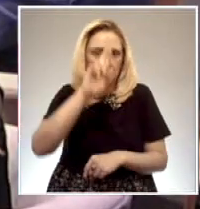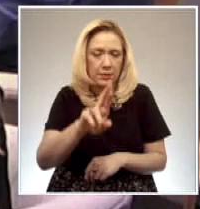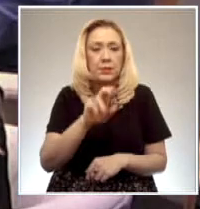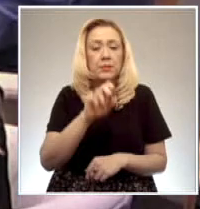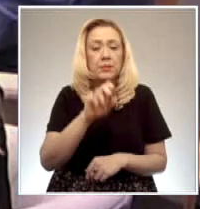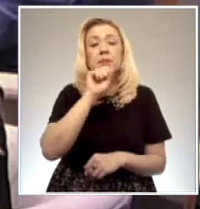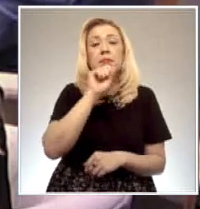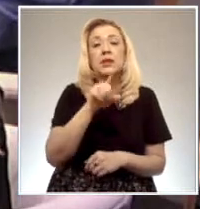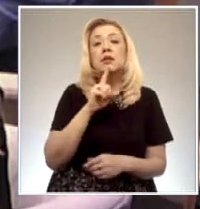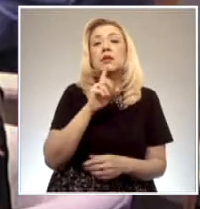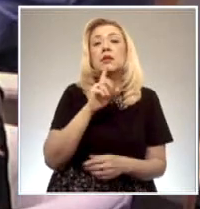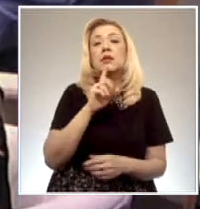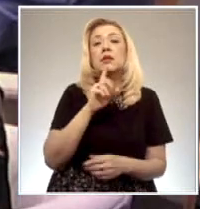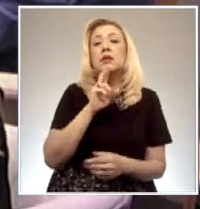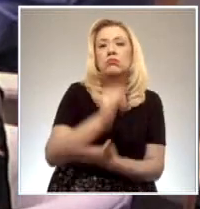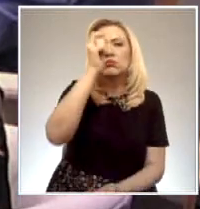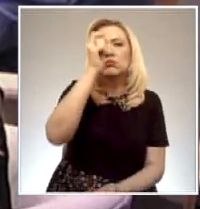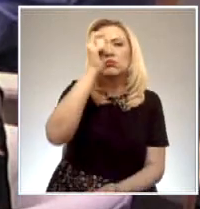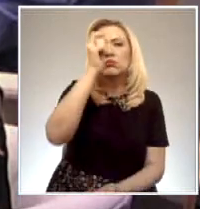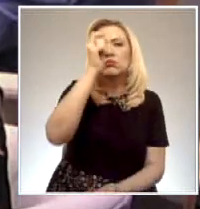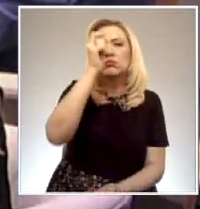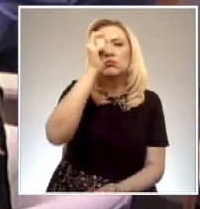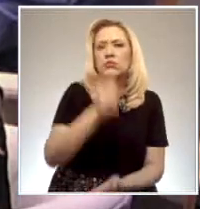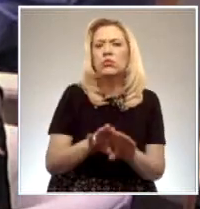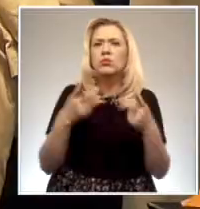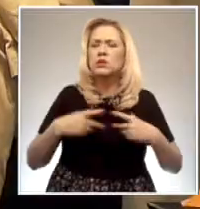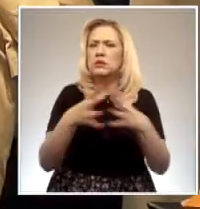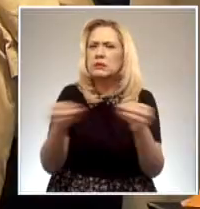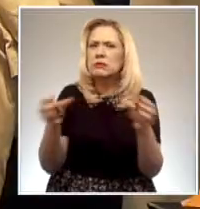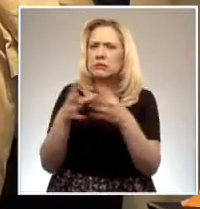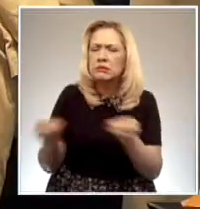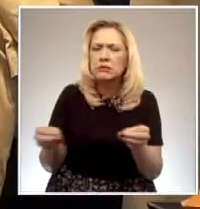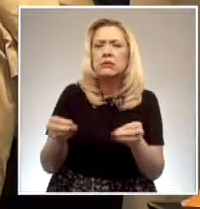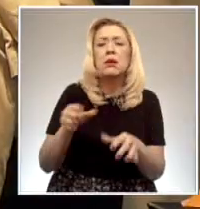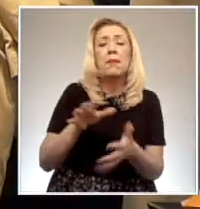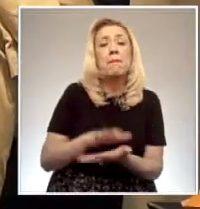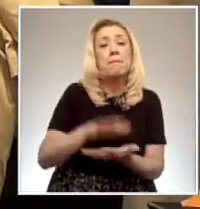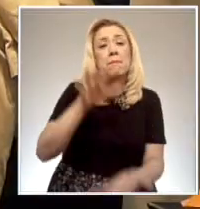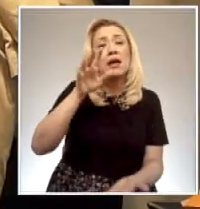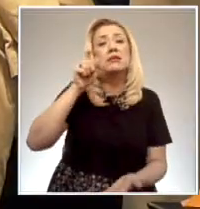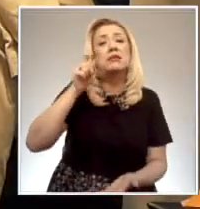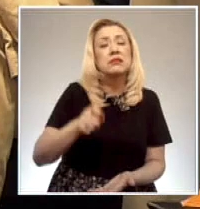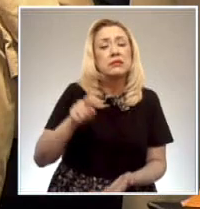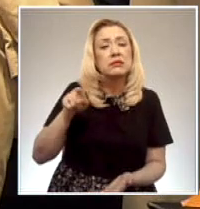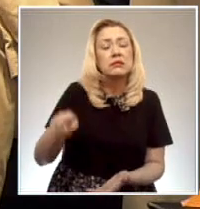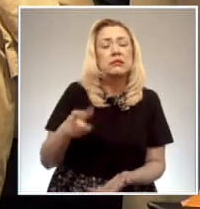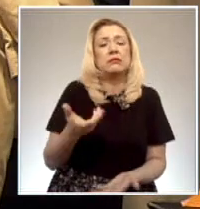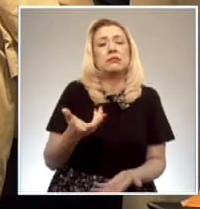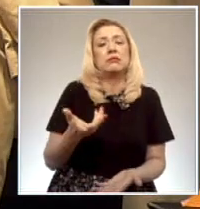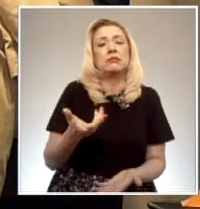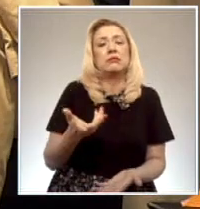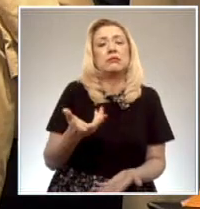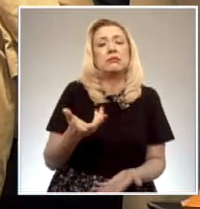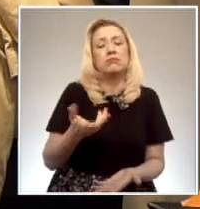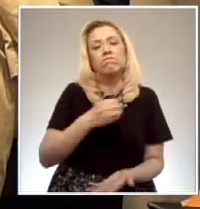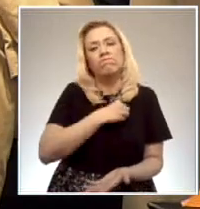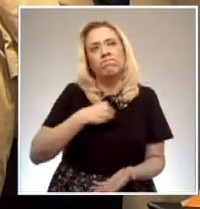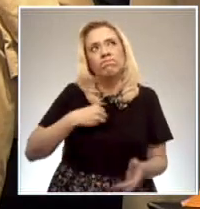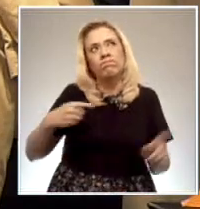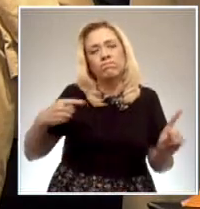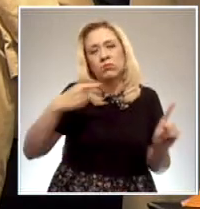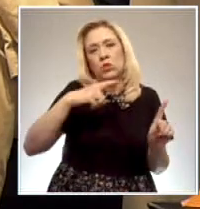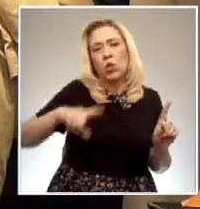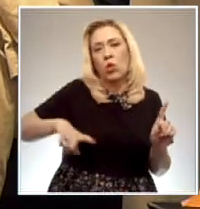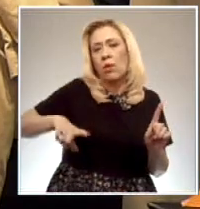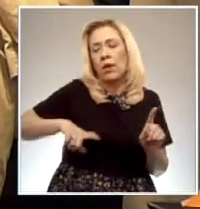resaltó sentencias relacionadas con la desaparición forzada de personas, sobre todo de aquellas que establecieron la obligación del Estado a